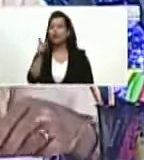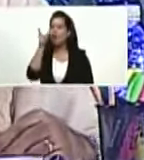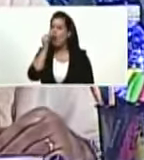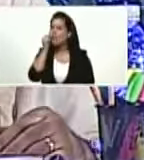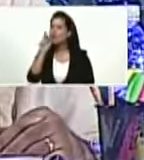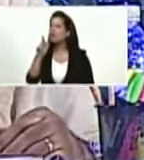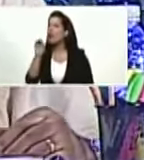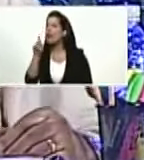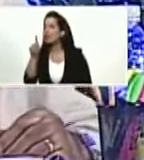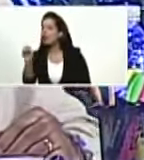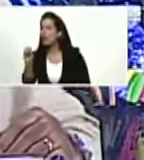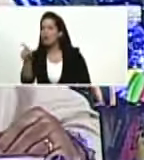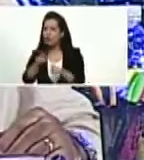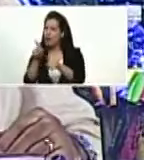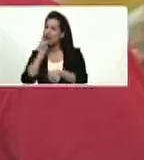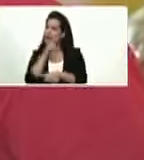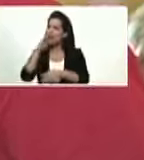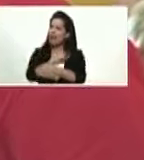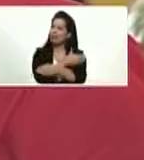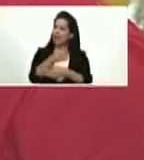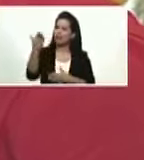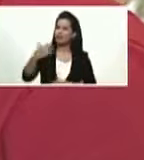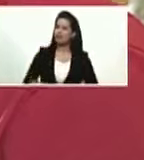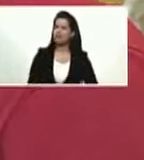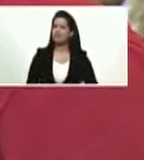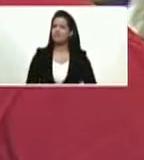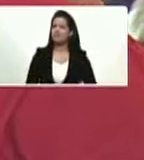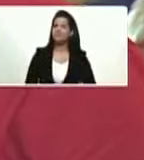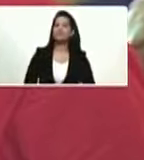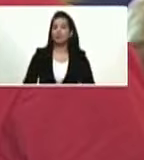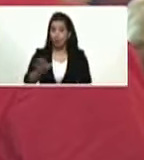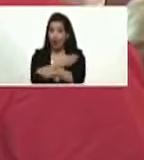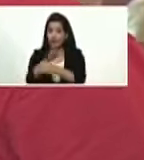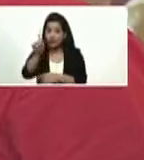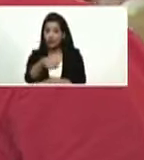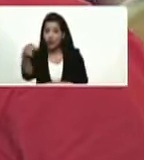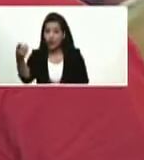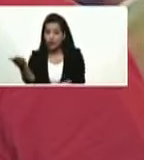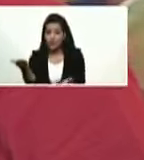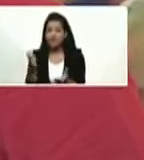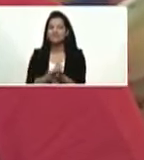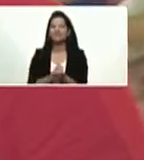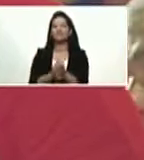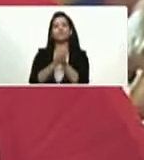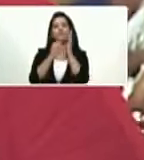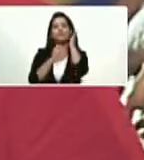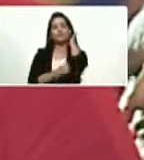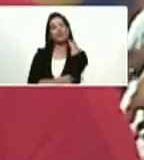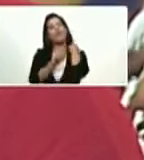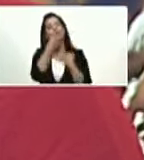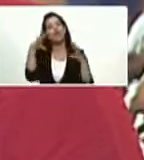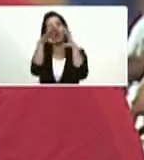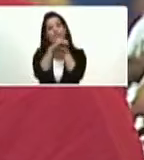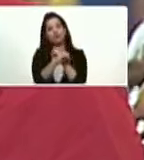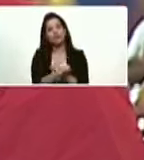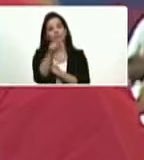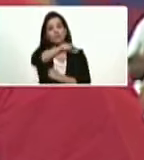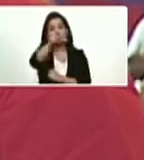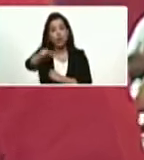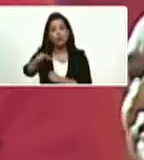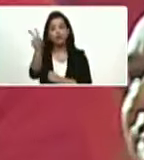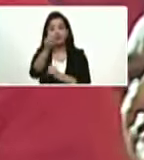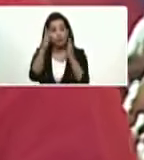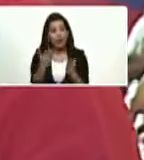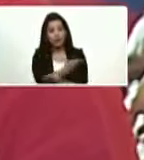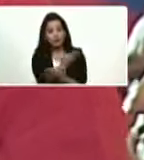Antonio? Bueno, Marejada, exactamente. Bueno, buenas noches a todos los camaradas